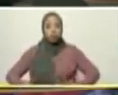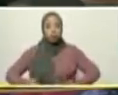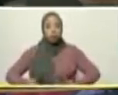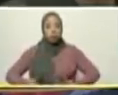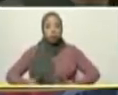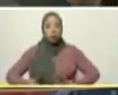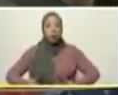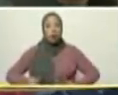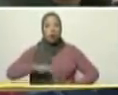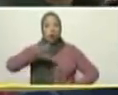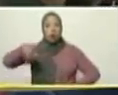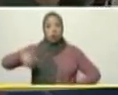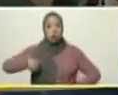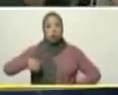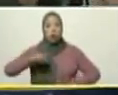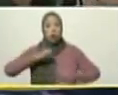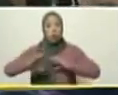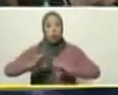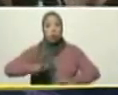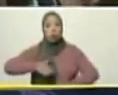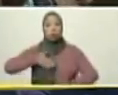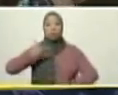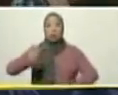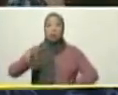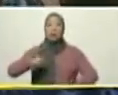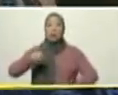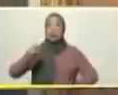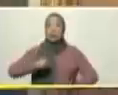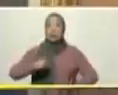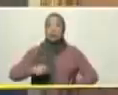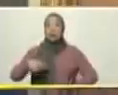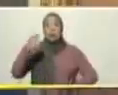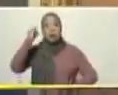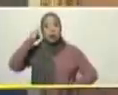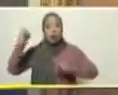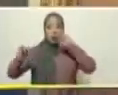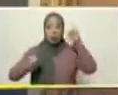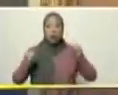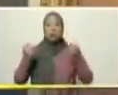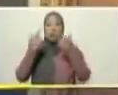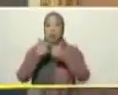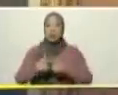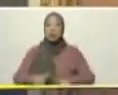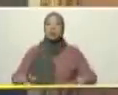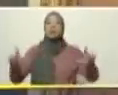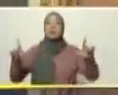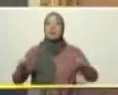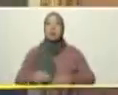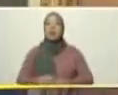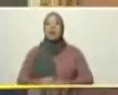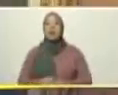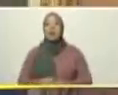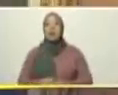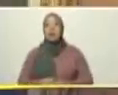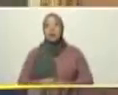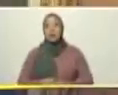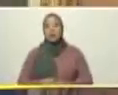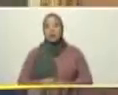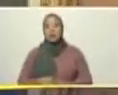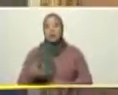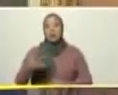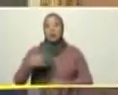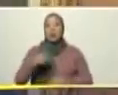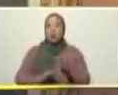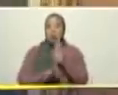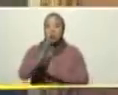Pudiéramos decir coherentemente perseverante en la idea de la independencia, la liberación nacional y la construcción